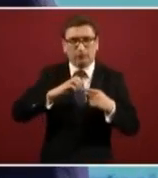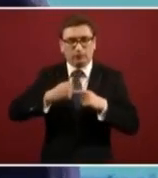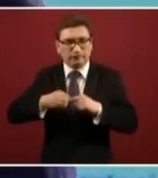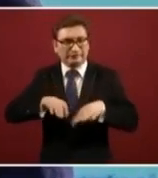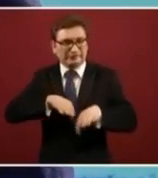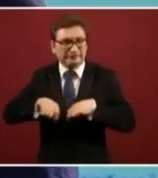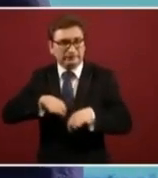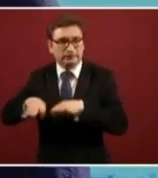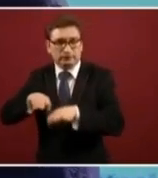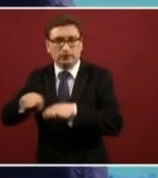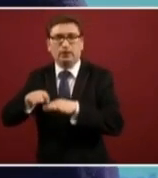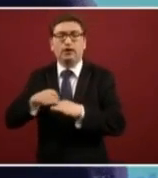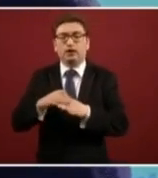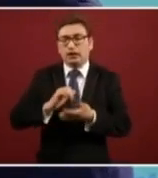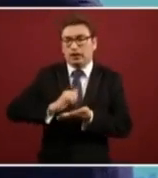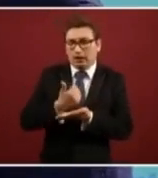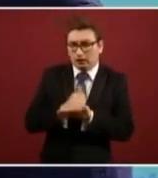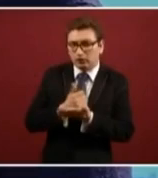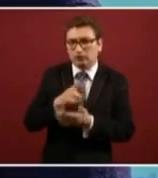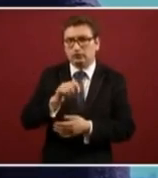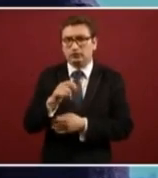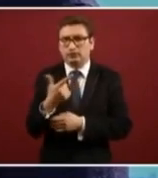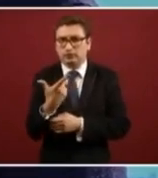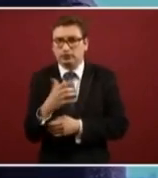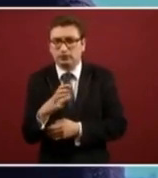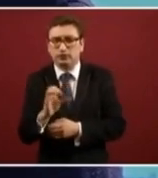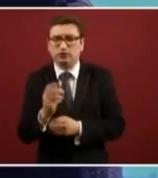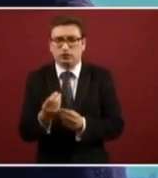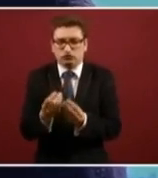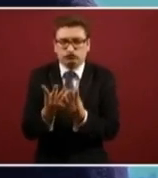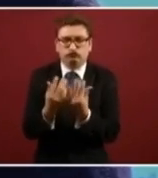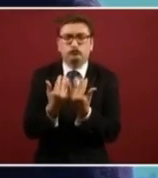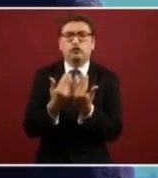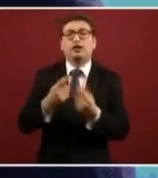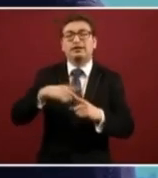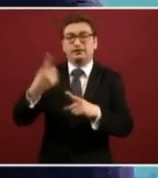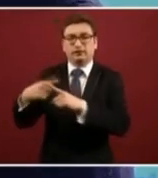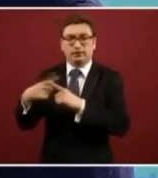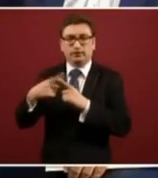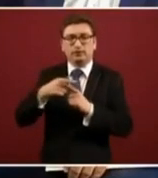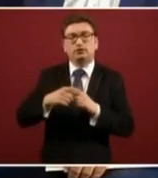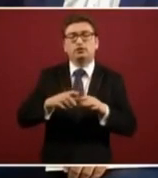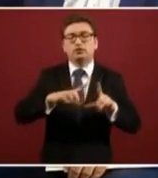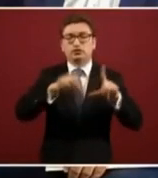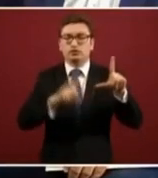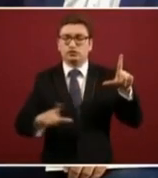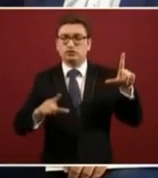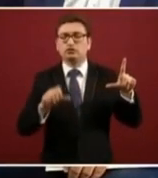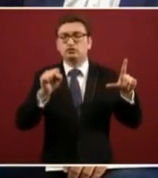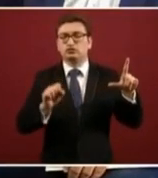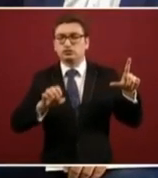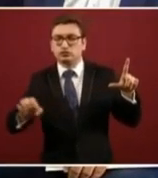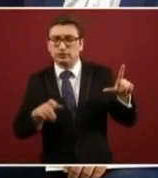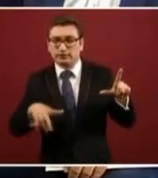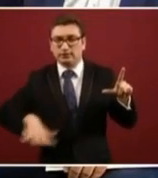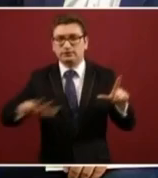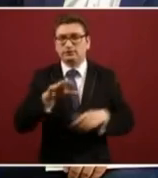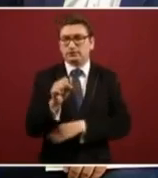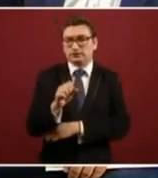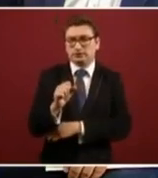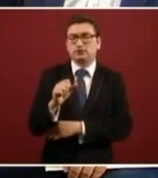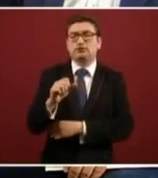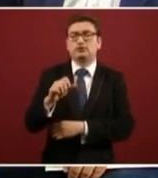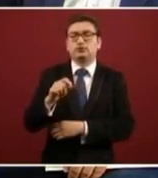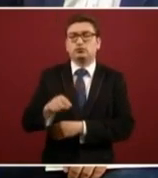de trigo, se canalizan a los estados del sur-sureste del país, de tal manera que el 60.2%